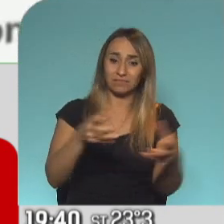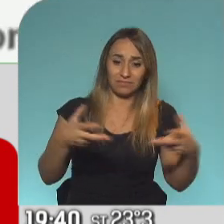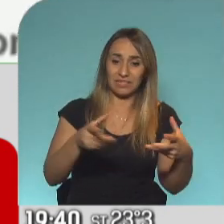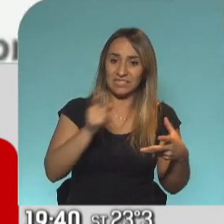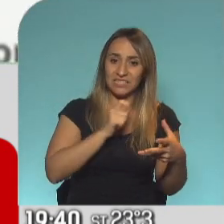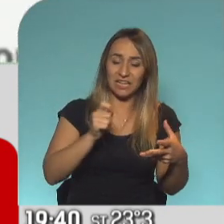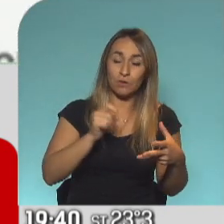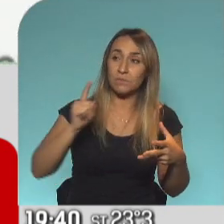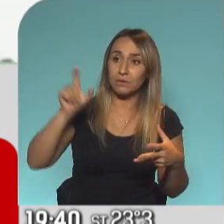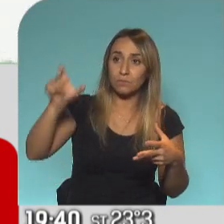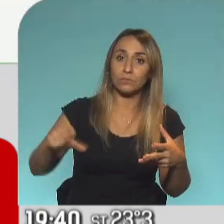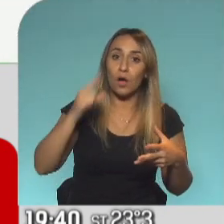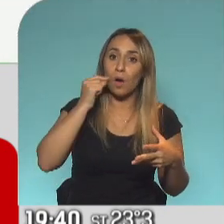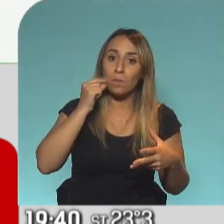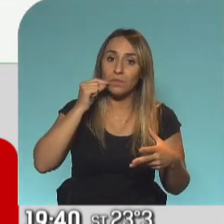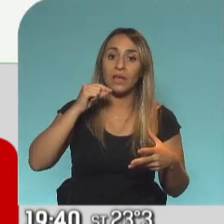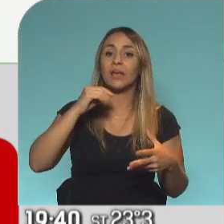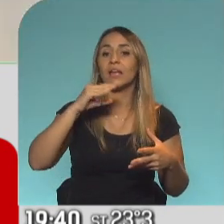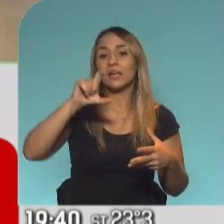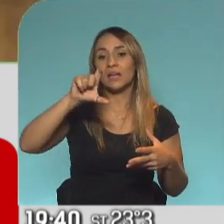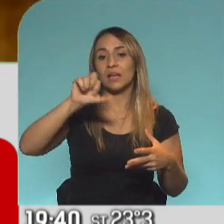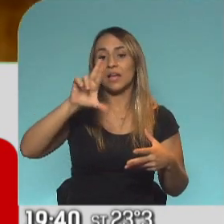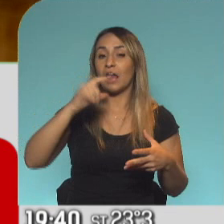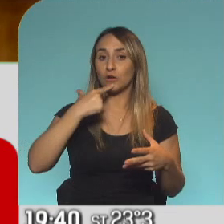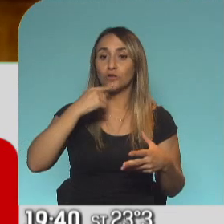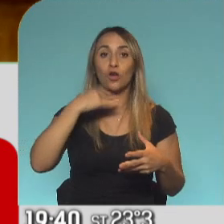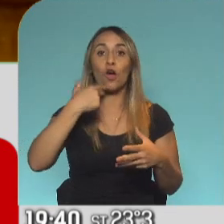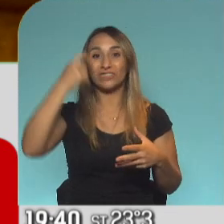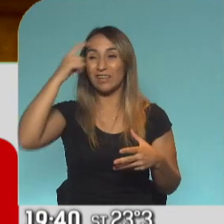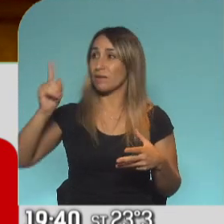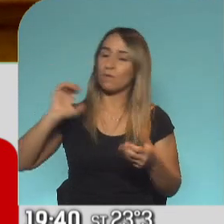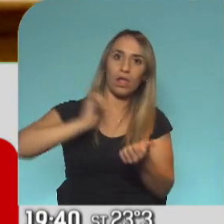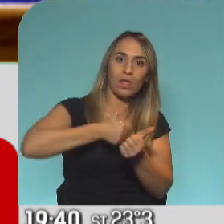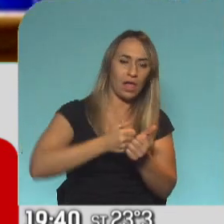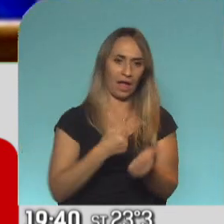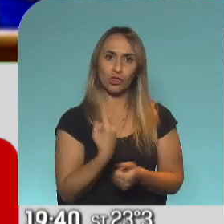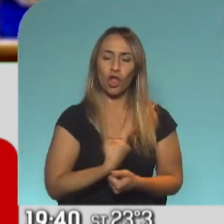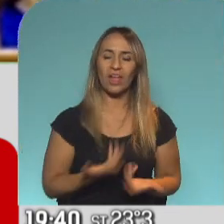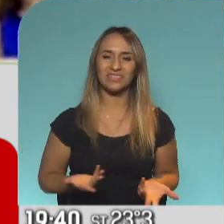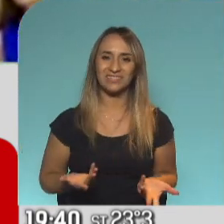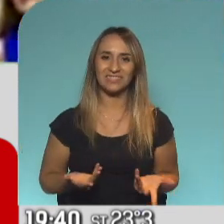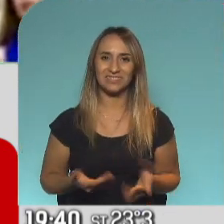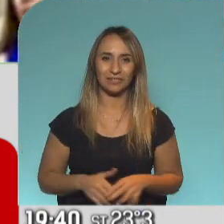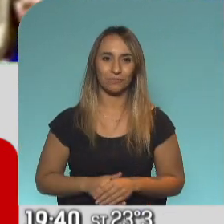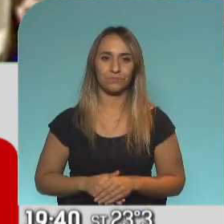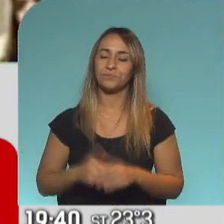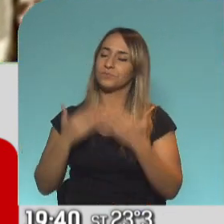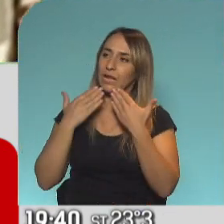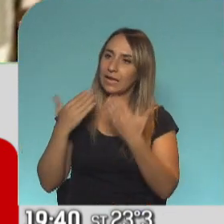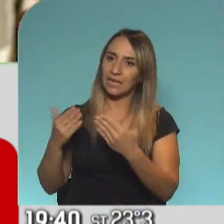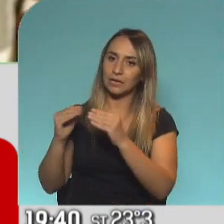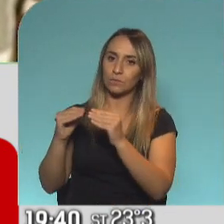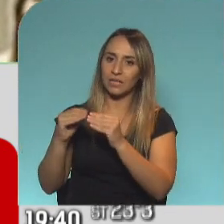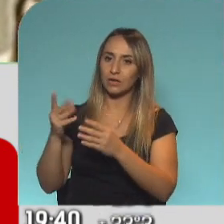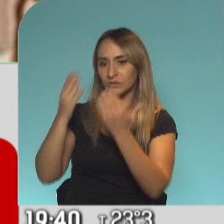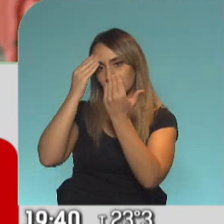José, fuimos abusadas. Compañeros, Maylin la está escuchando. Gracias, Gabriel. Te mandamos un